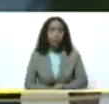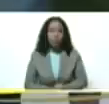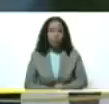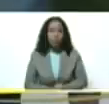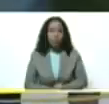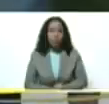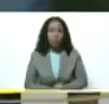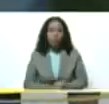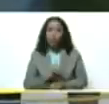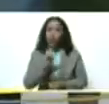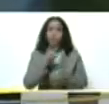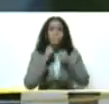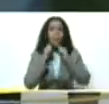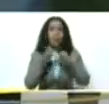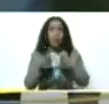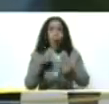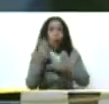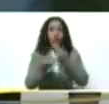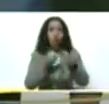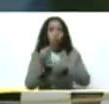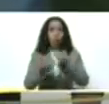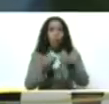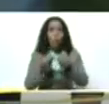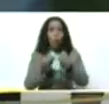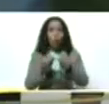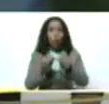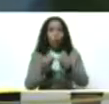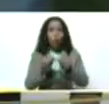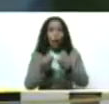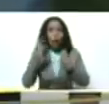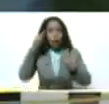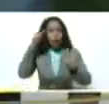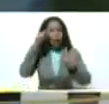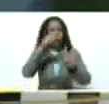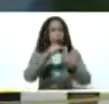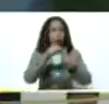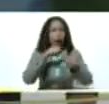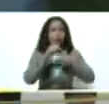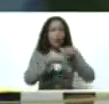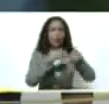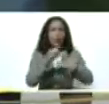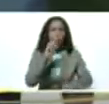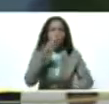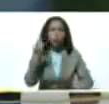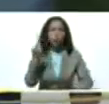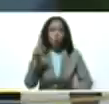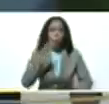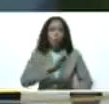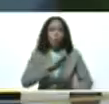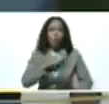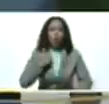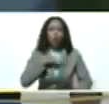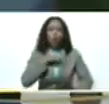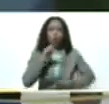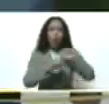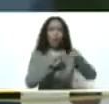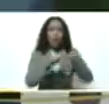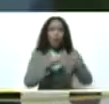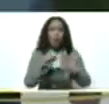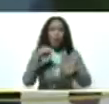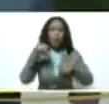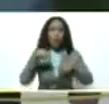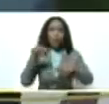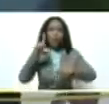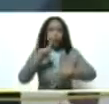No perdamos la perspectiva jamás. El siglo XXI es nuestro siglo. Es el siglo de América Latina